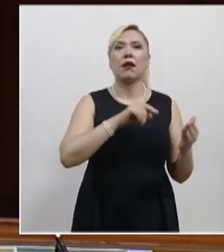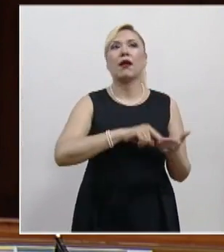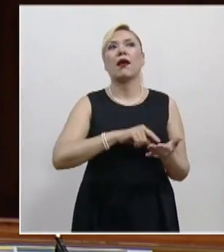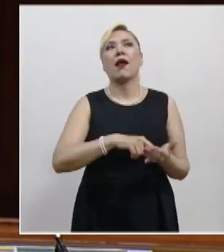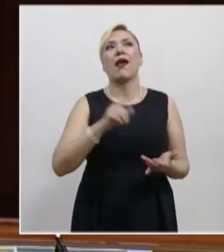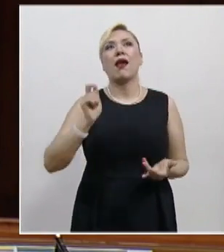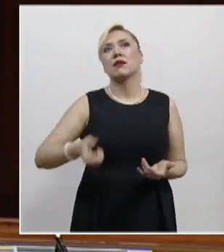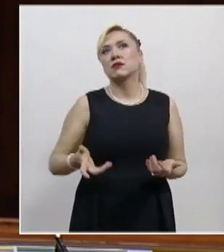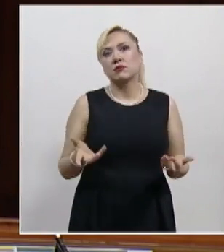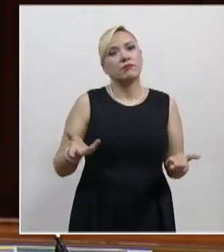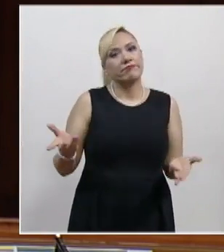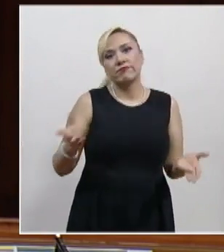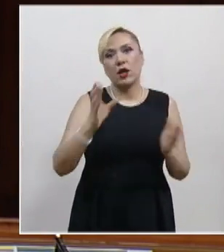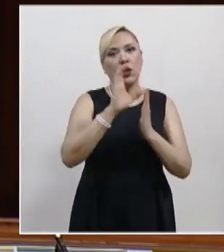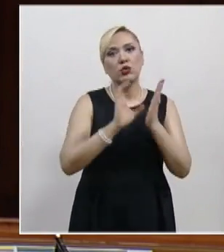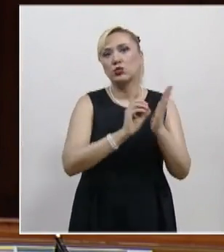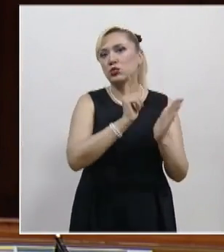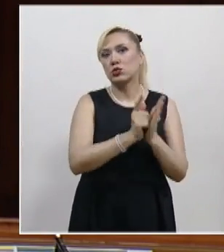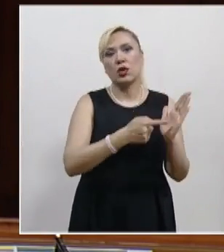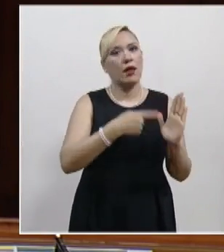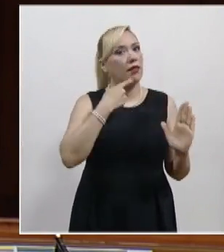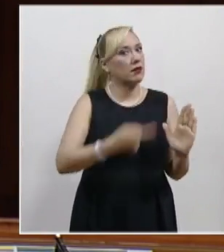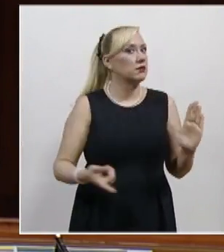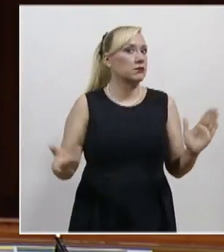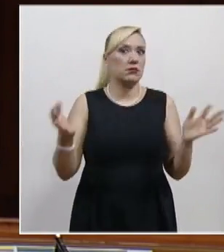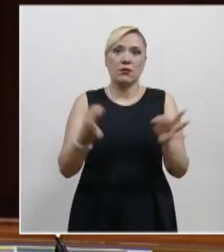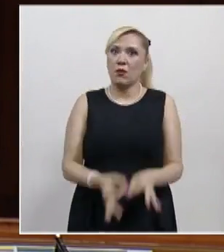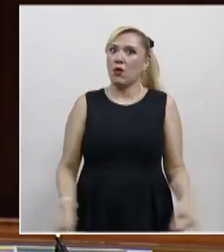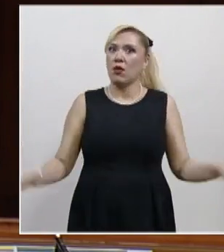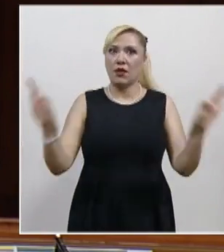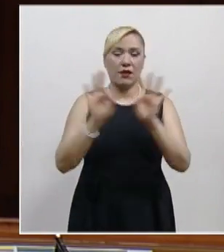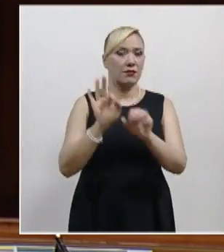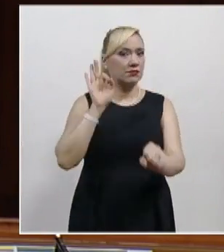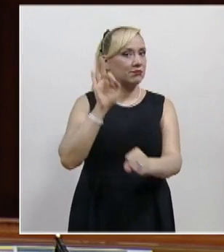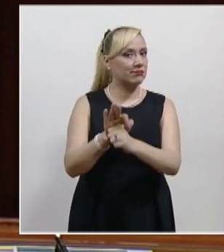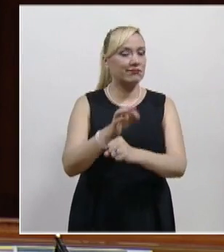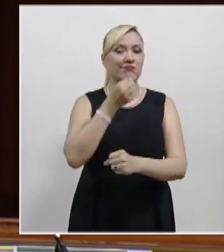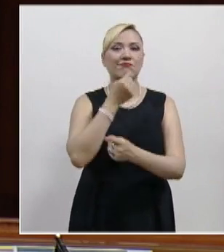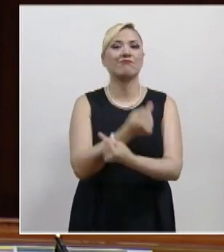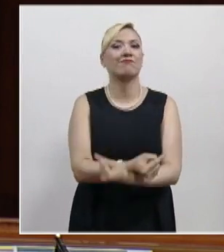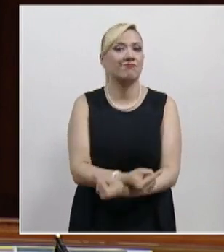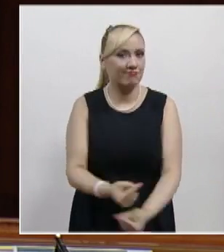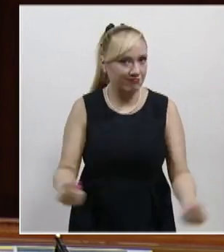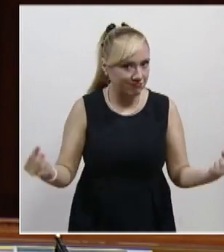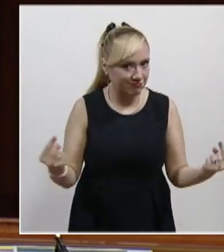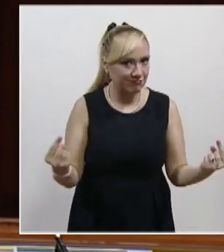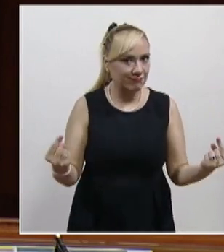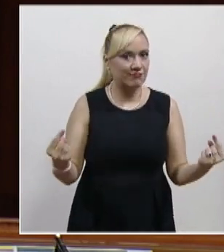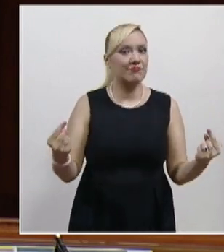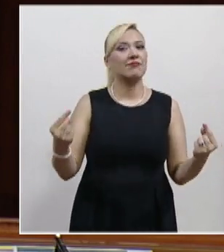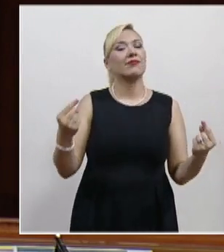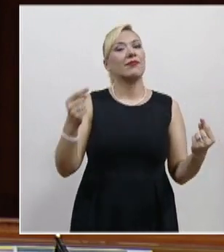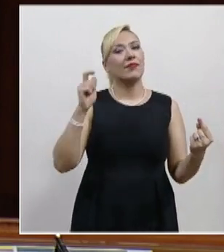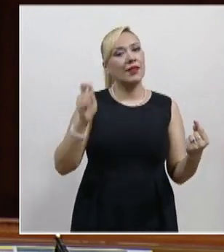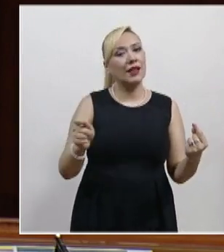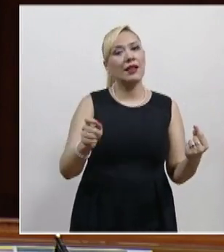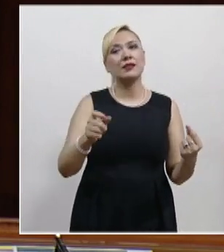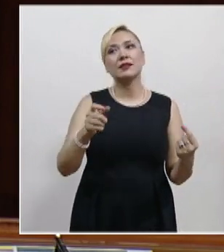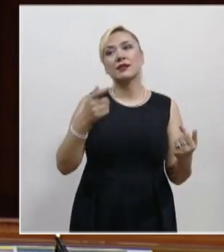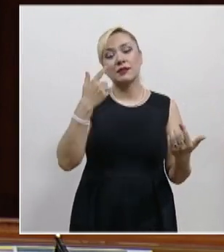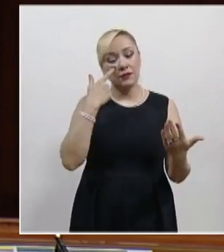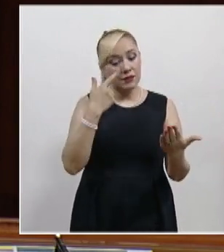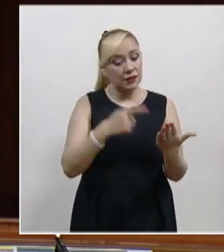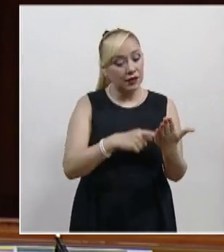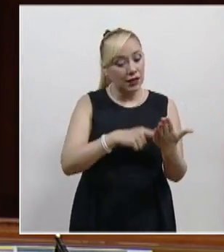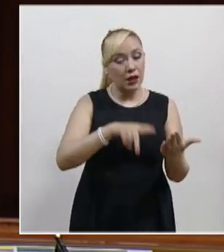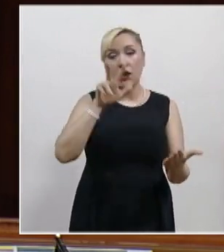considerada constitucionalmente imperiosa, que consiste en la protección de la niñez, y el requisito de mayoría de edad